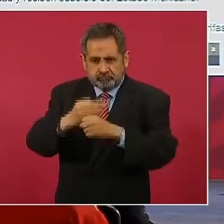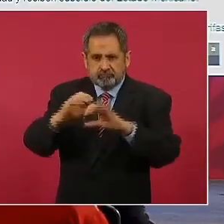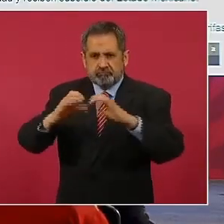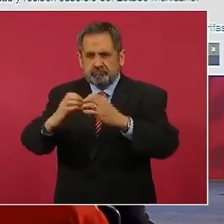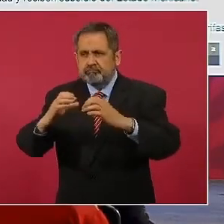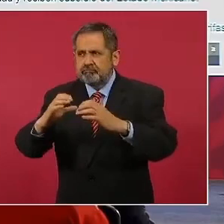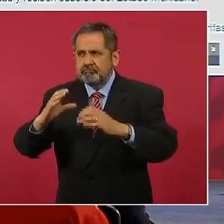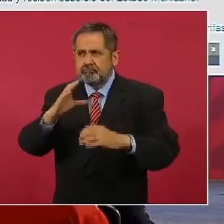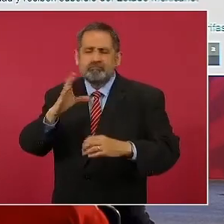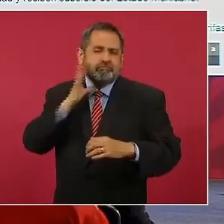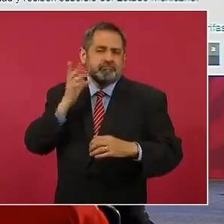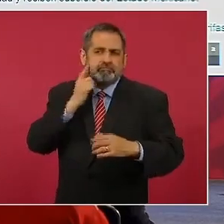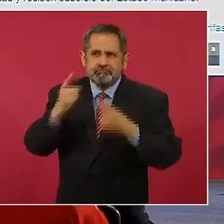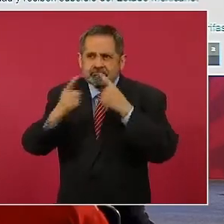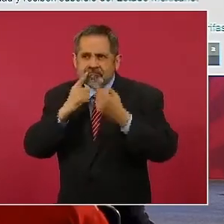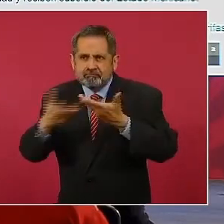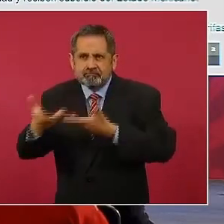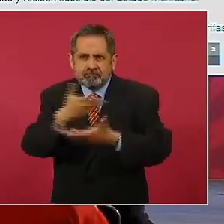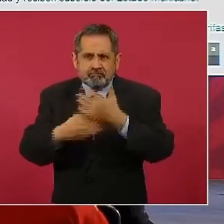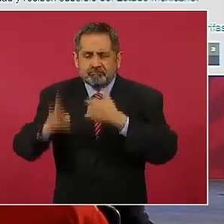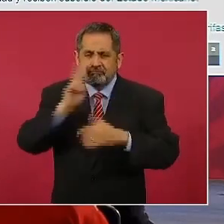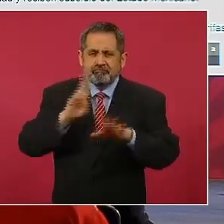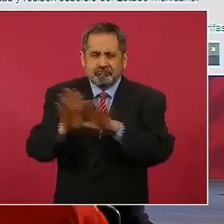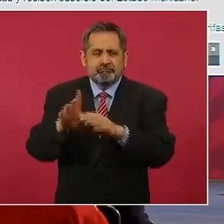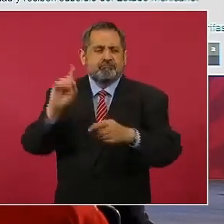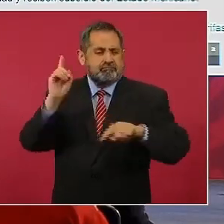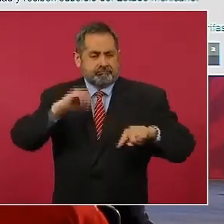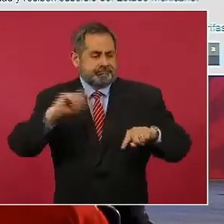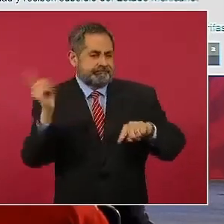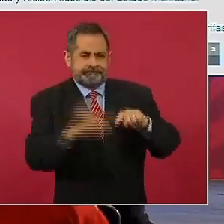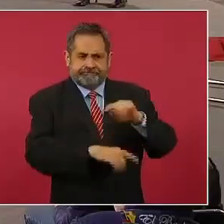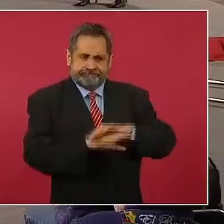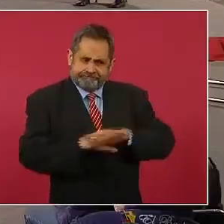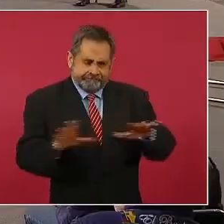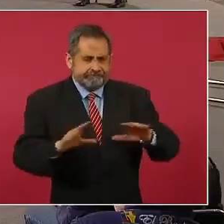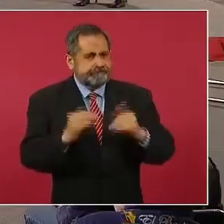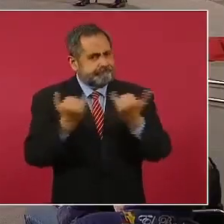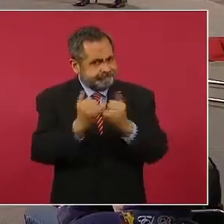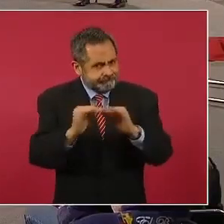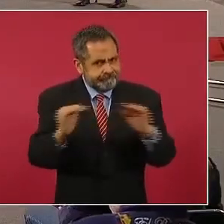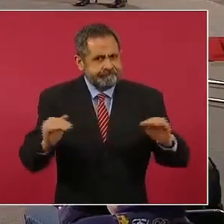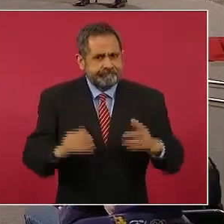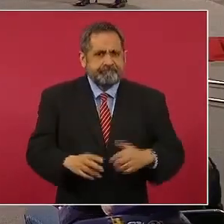discutiendo, desaparecería todo ese sistema inequitativo de tarifas. Le damos a la siguiente, por favor.